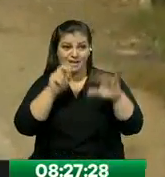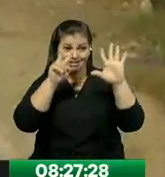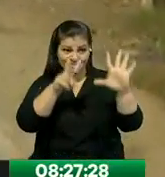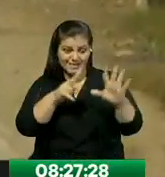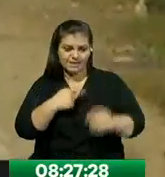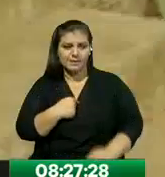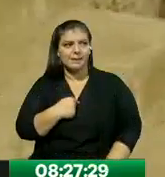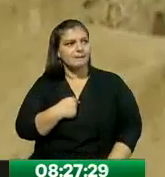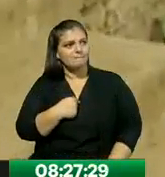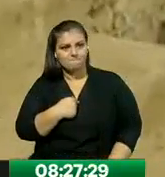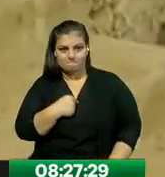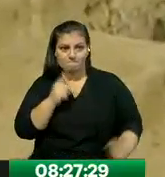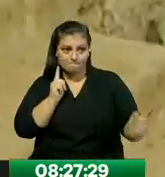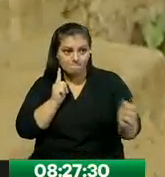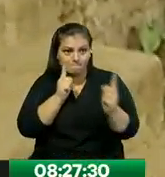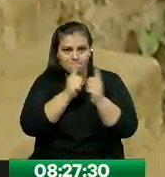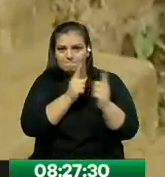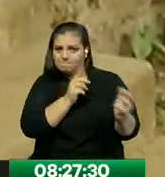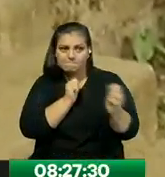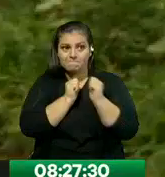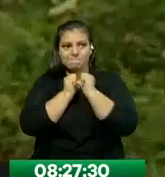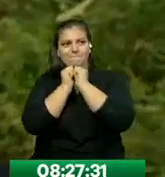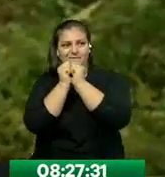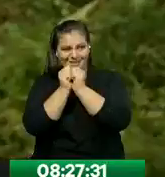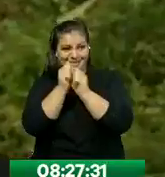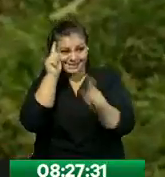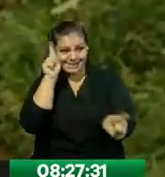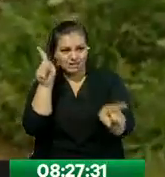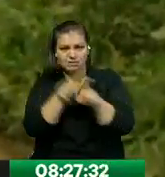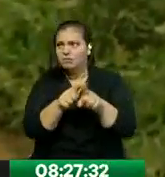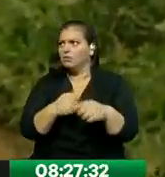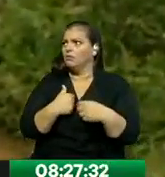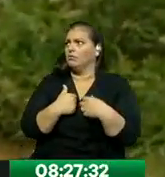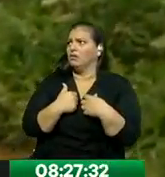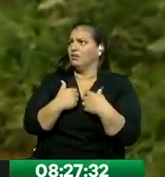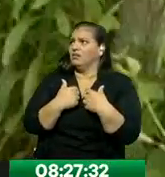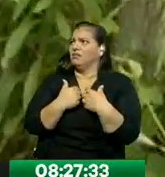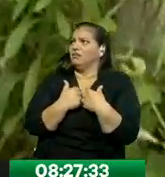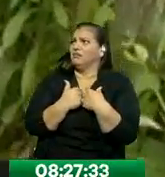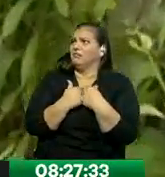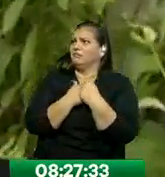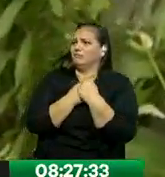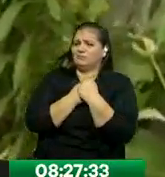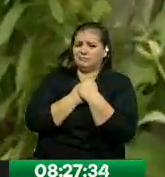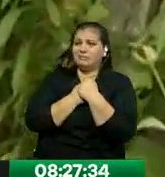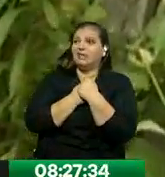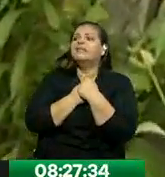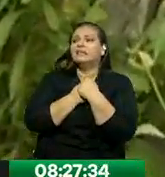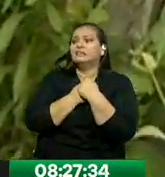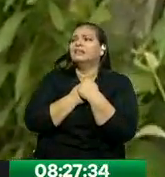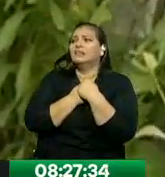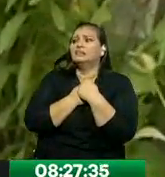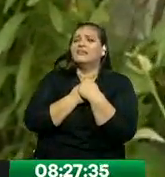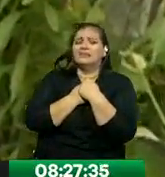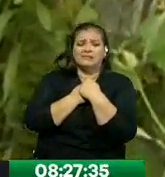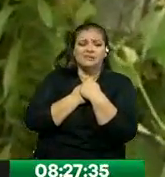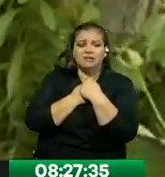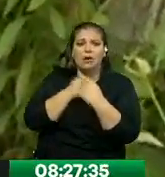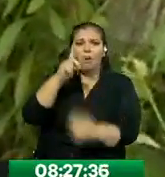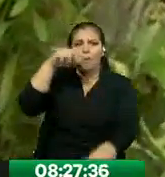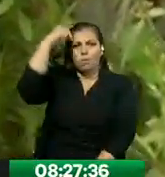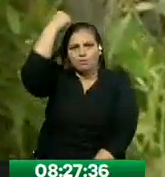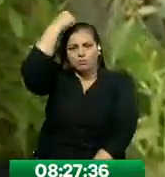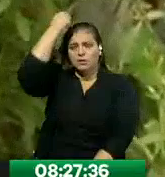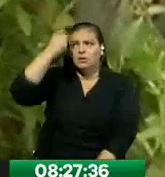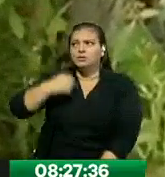escapar juntos. En medio de la situación, la joven madre de familia fingió estar de acuerdo con la finalidad